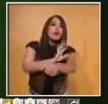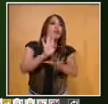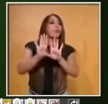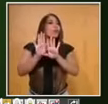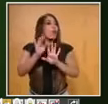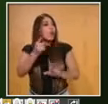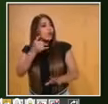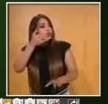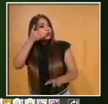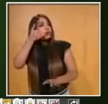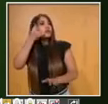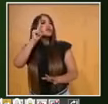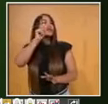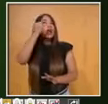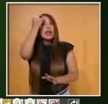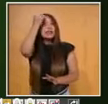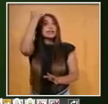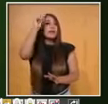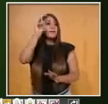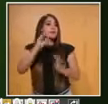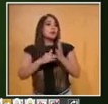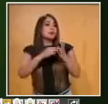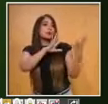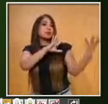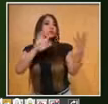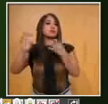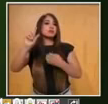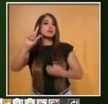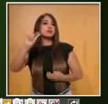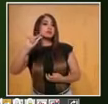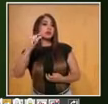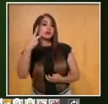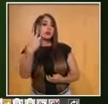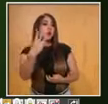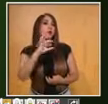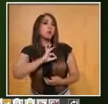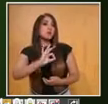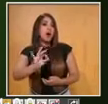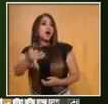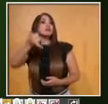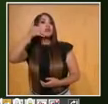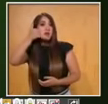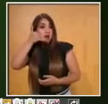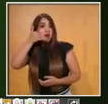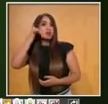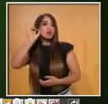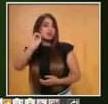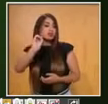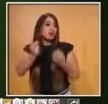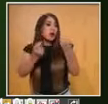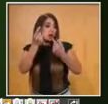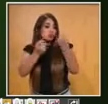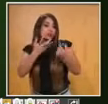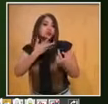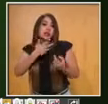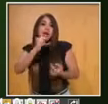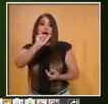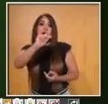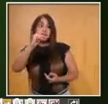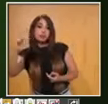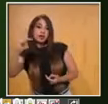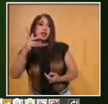en 1973, con el que puedes hacer llamadas y algunos tienen aplicaciones con acceso a